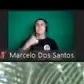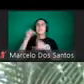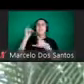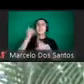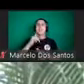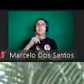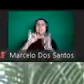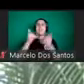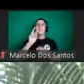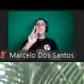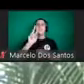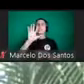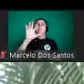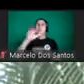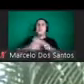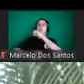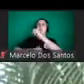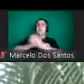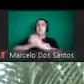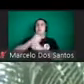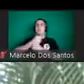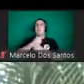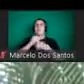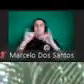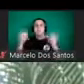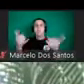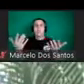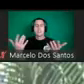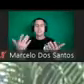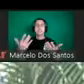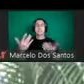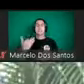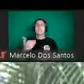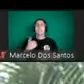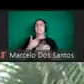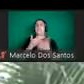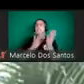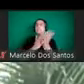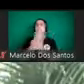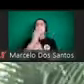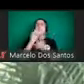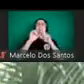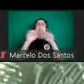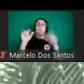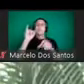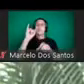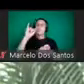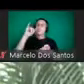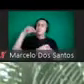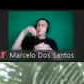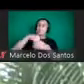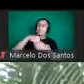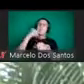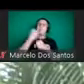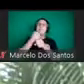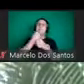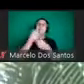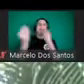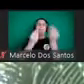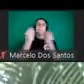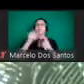gestión, donde el tema de inclusión laboral siempre fue uno de los hitos principales dentro de la